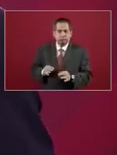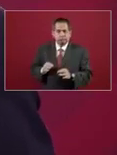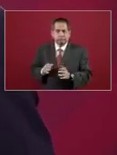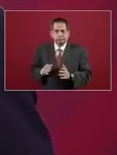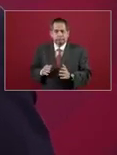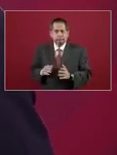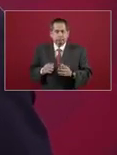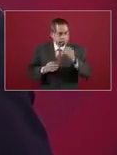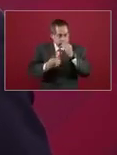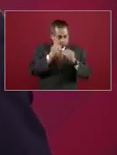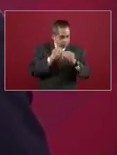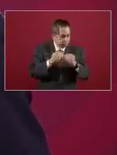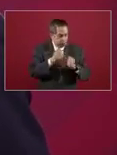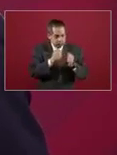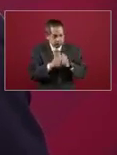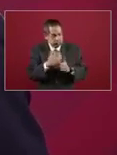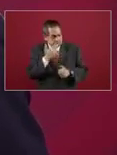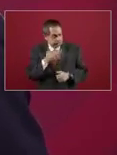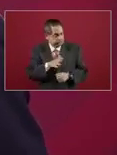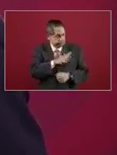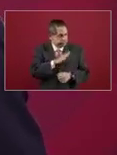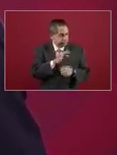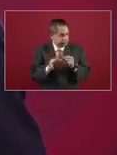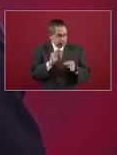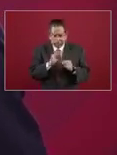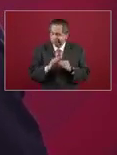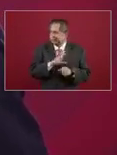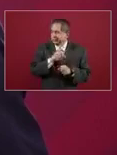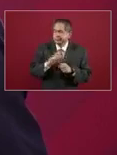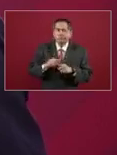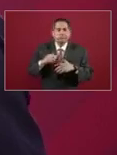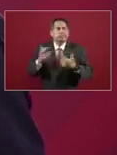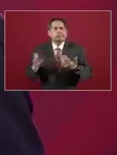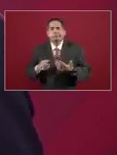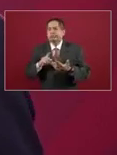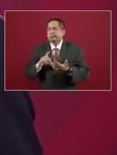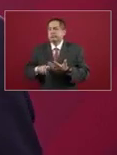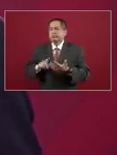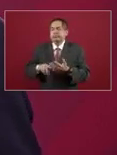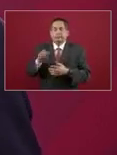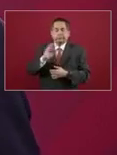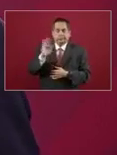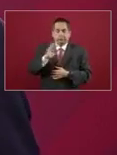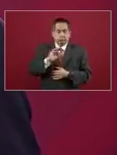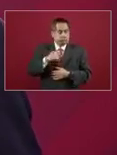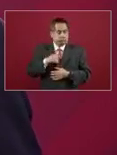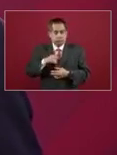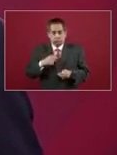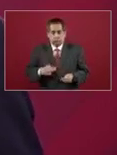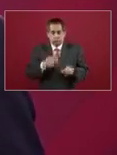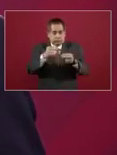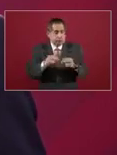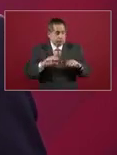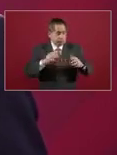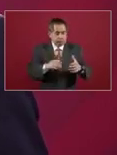los alimentos van a ser de buena calidad, y si tengo un establecimiento que